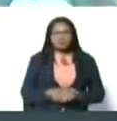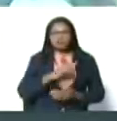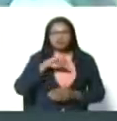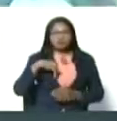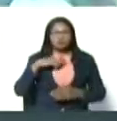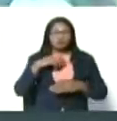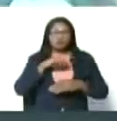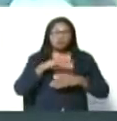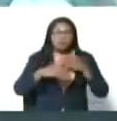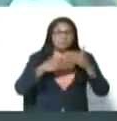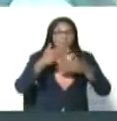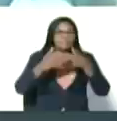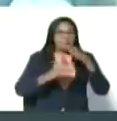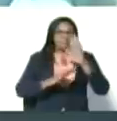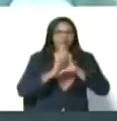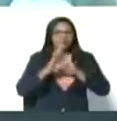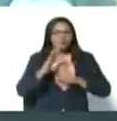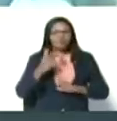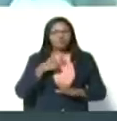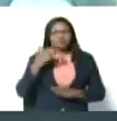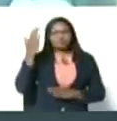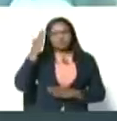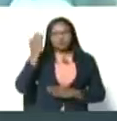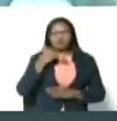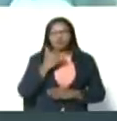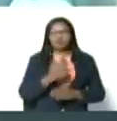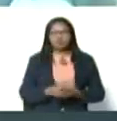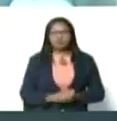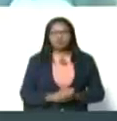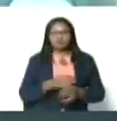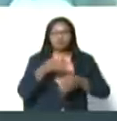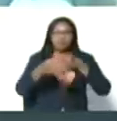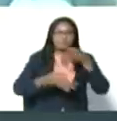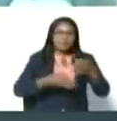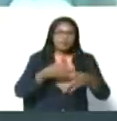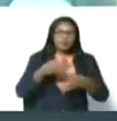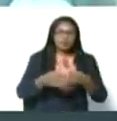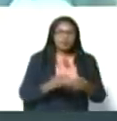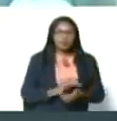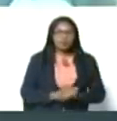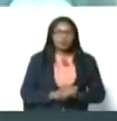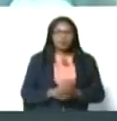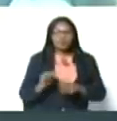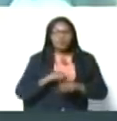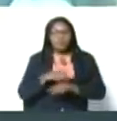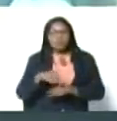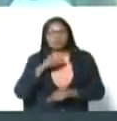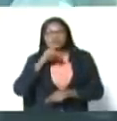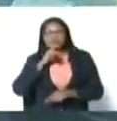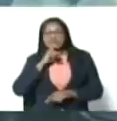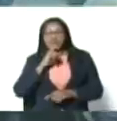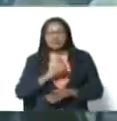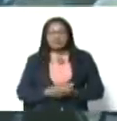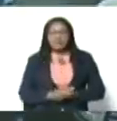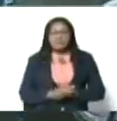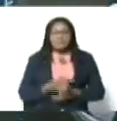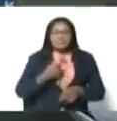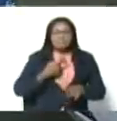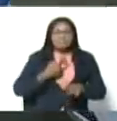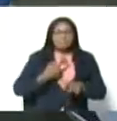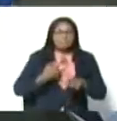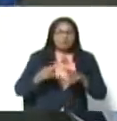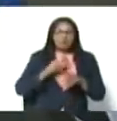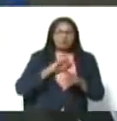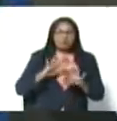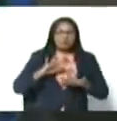Ustedes verán, yo sé lo que los digo. Nos ha tocado horas difíciles, pero no hemos temblado ni un